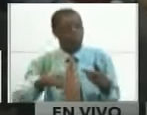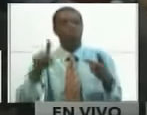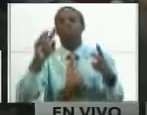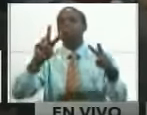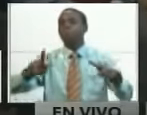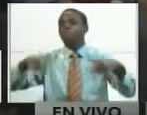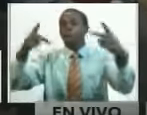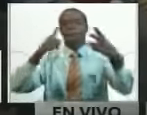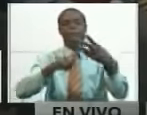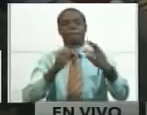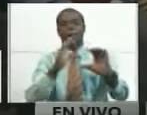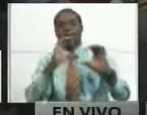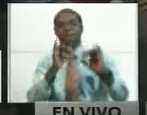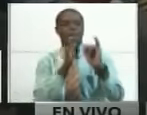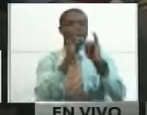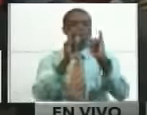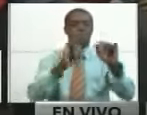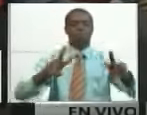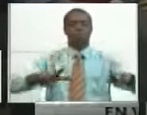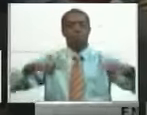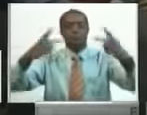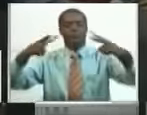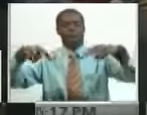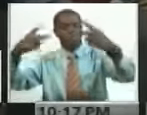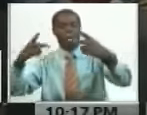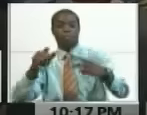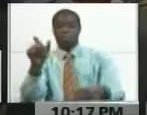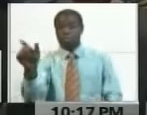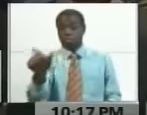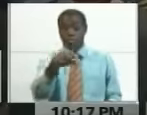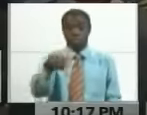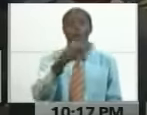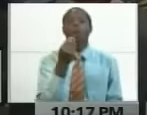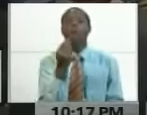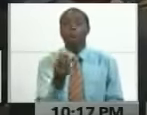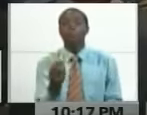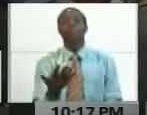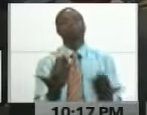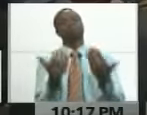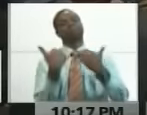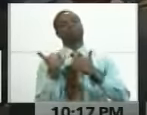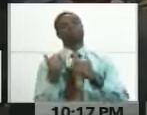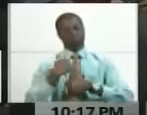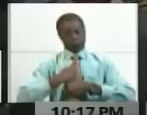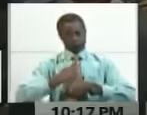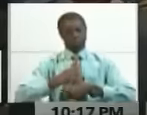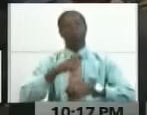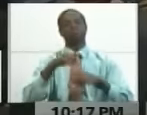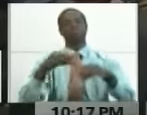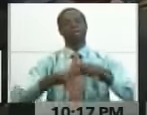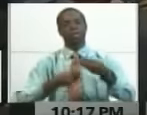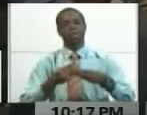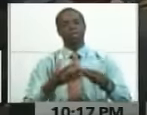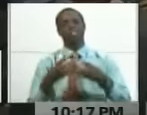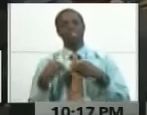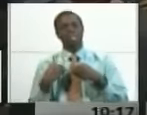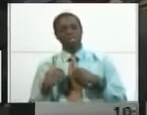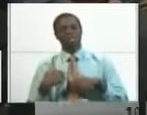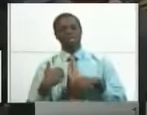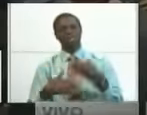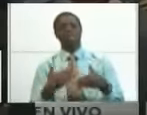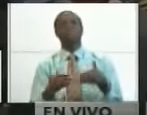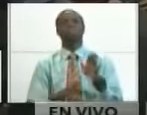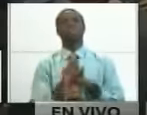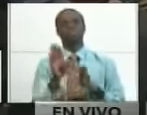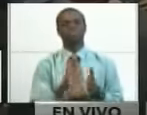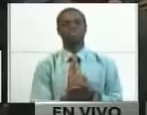en lo comunicacional. Y que la juventud asuma su papel con libertad, con conciencia, para que